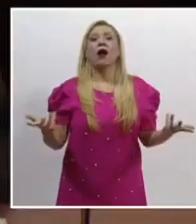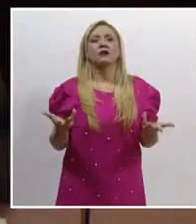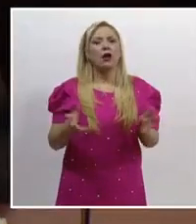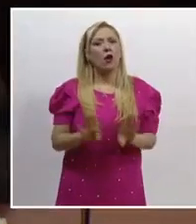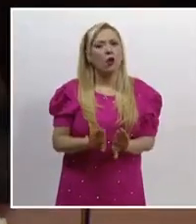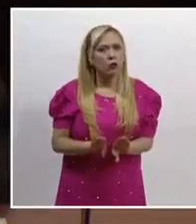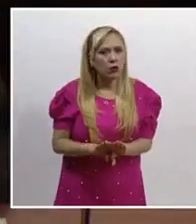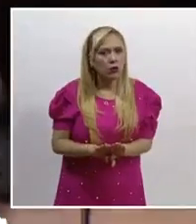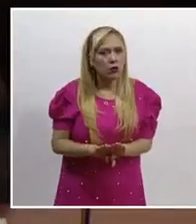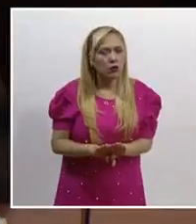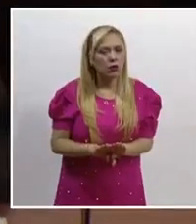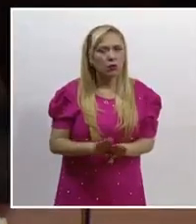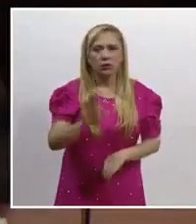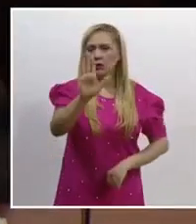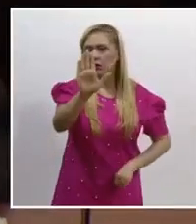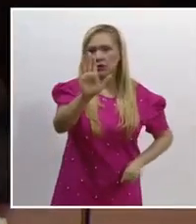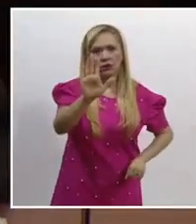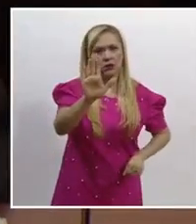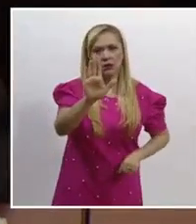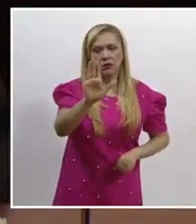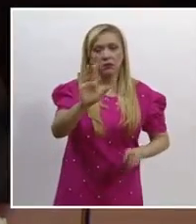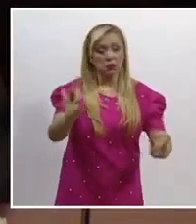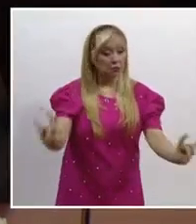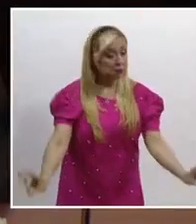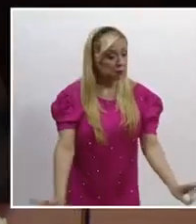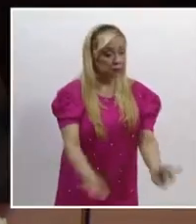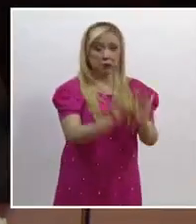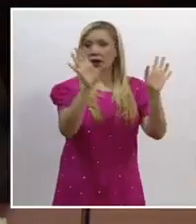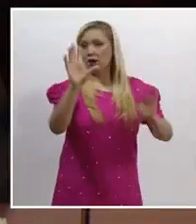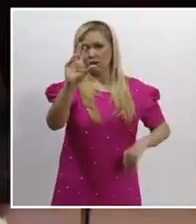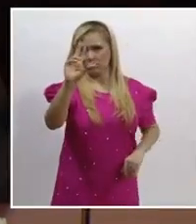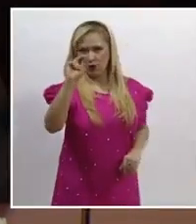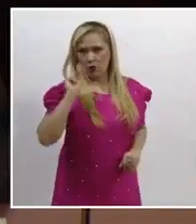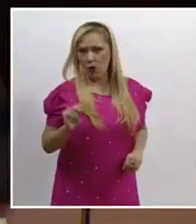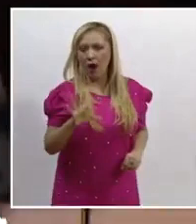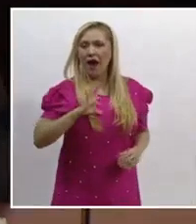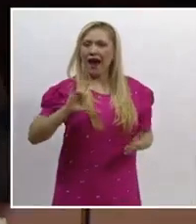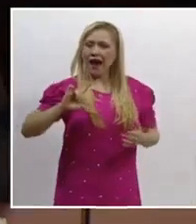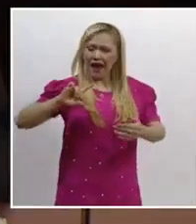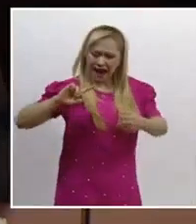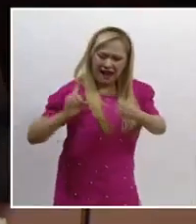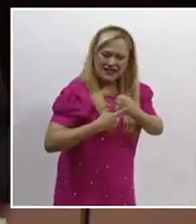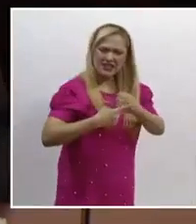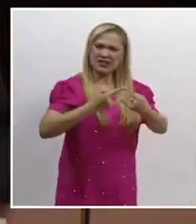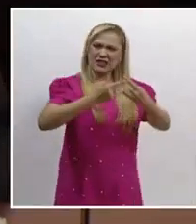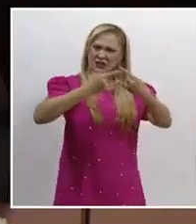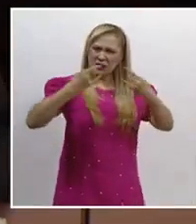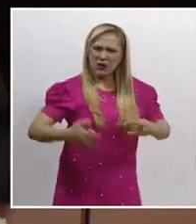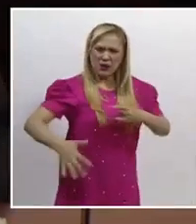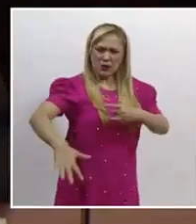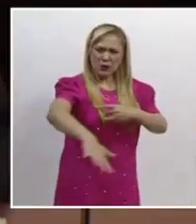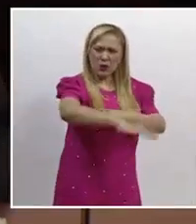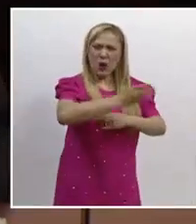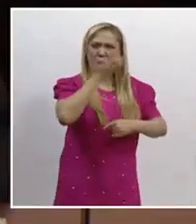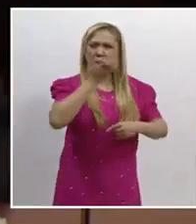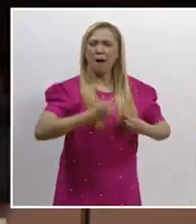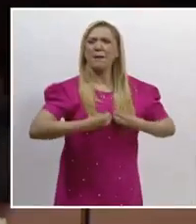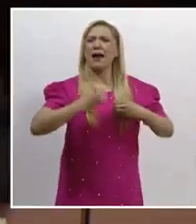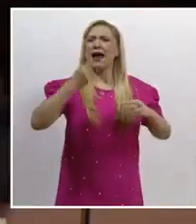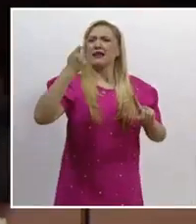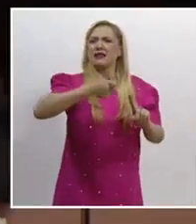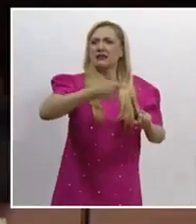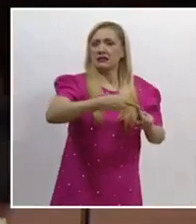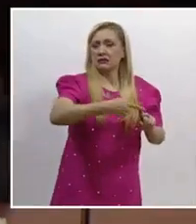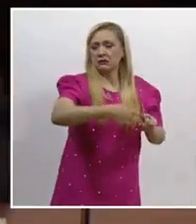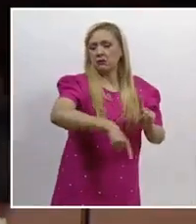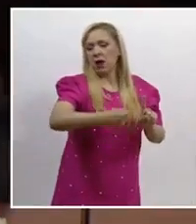No surgen por generación espontánea. Hay un caldo de cultivo. Por eso al inicio